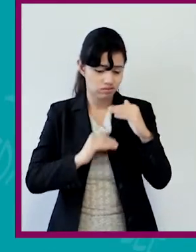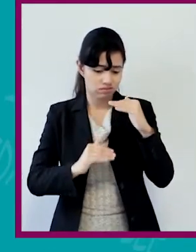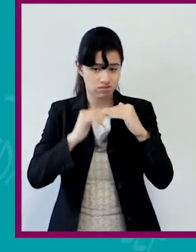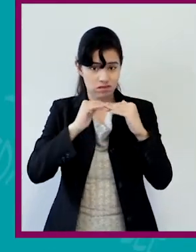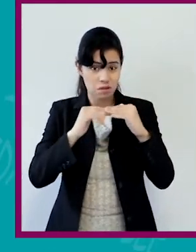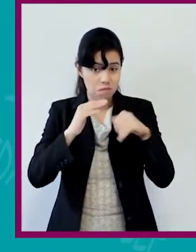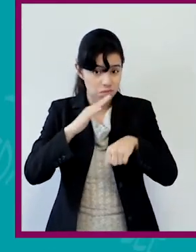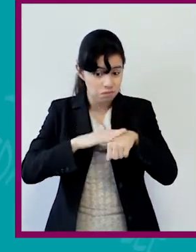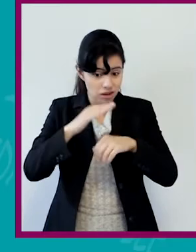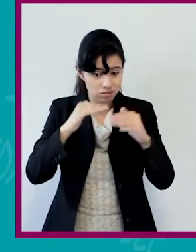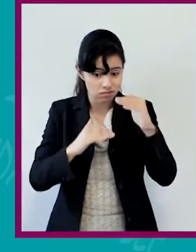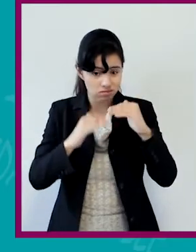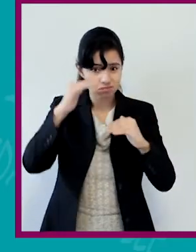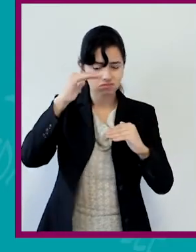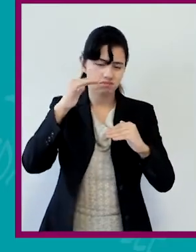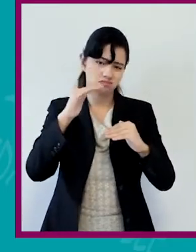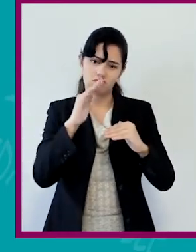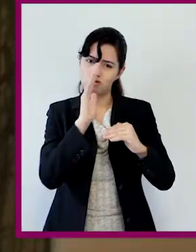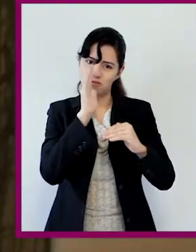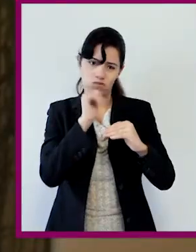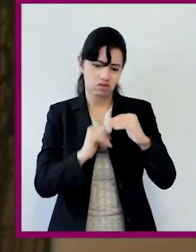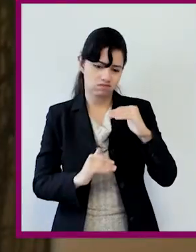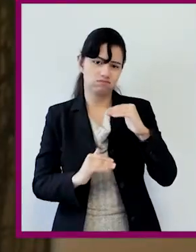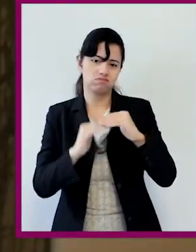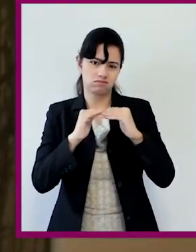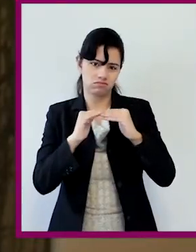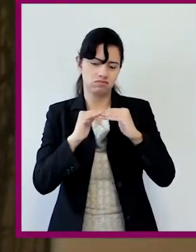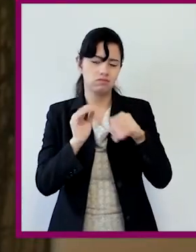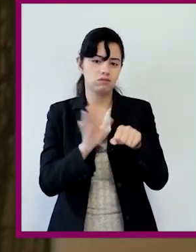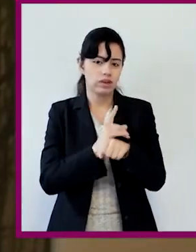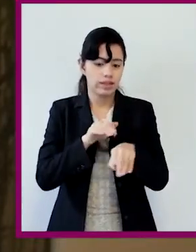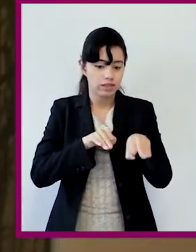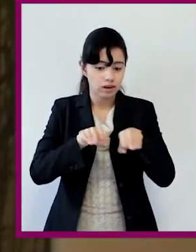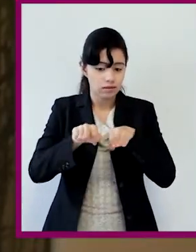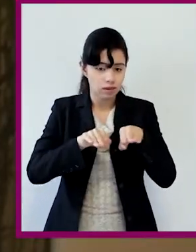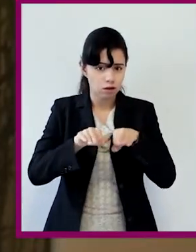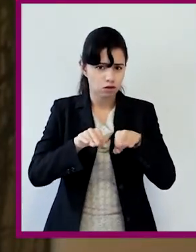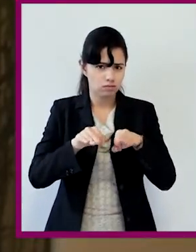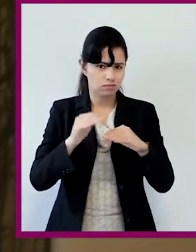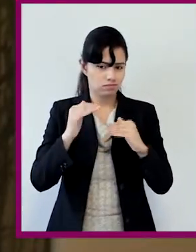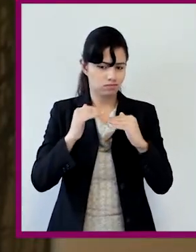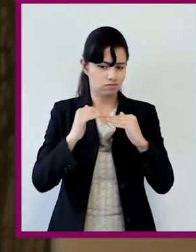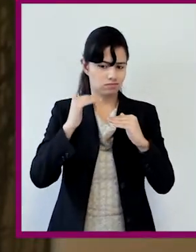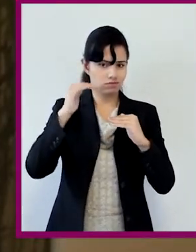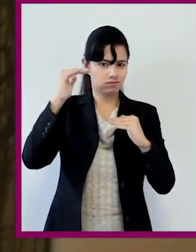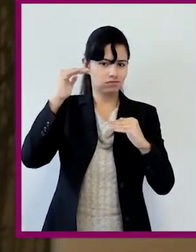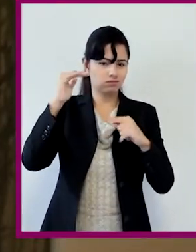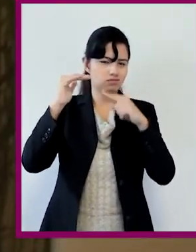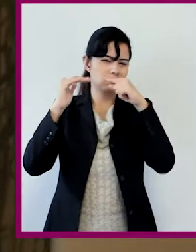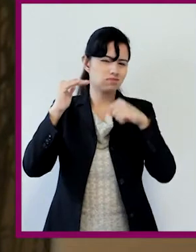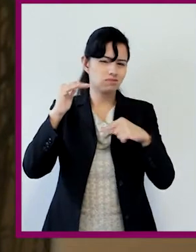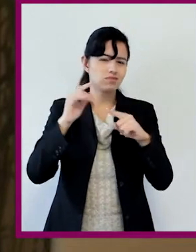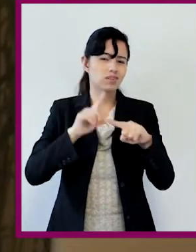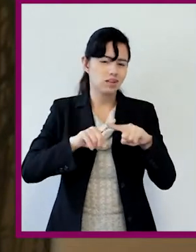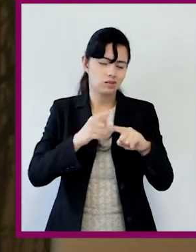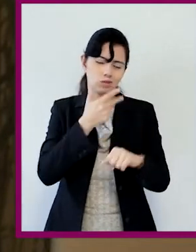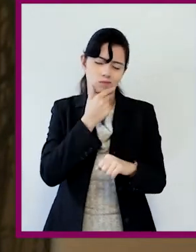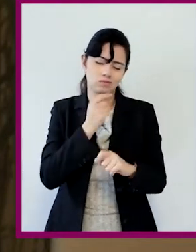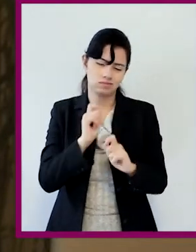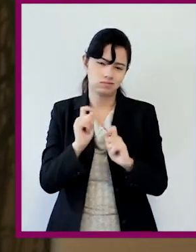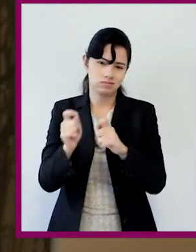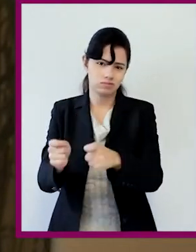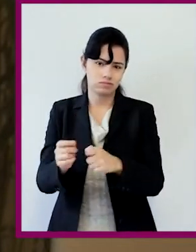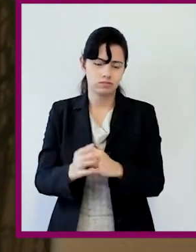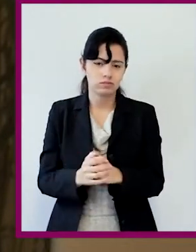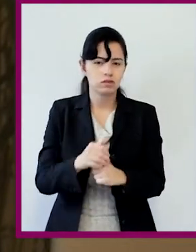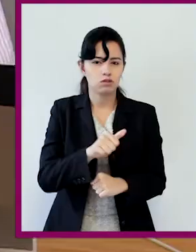del cual no pueden pasar porque los grandes empleos en una empresa están reservados para los varones.